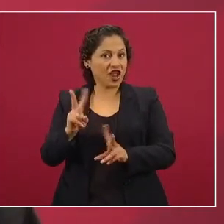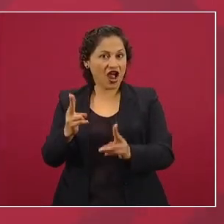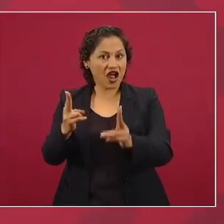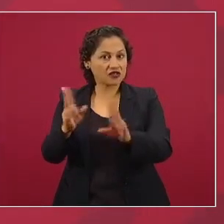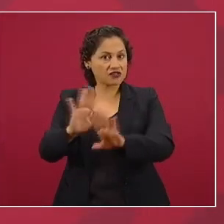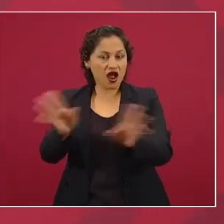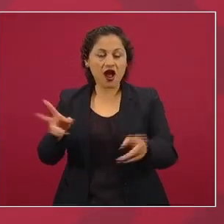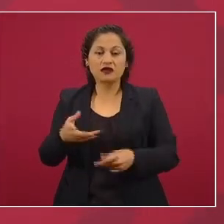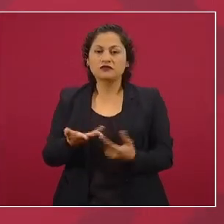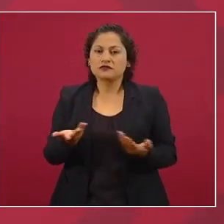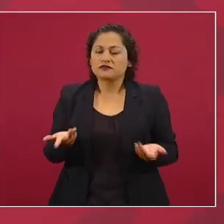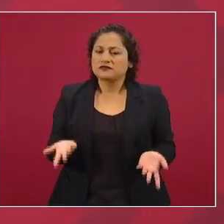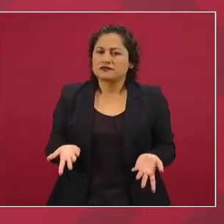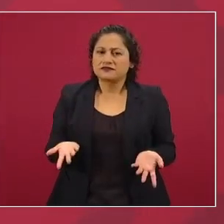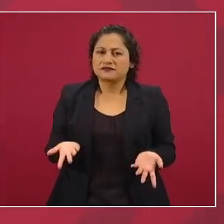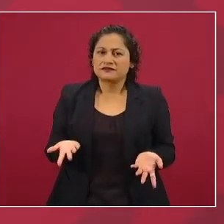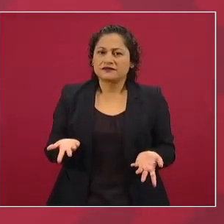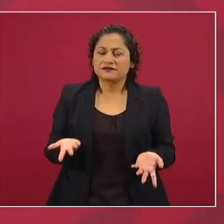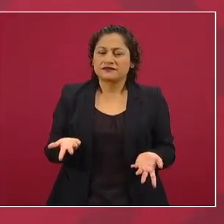Y